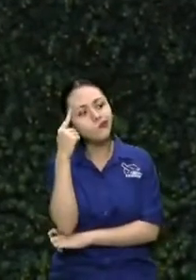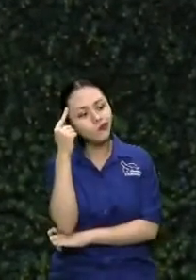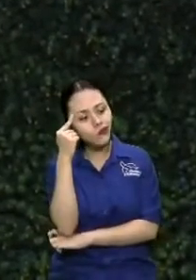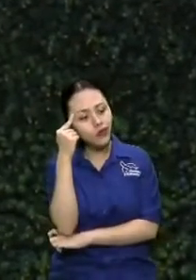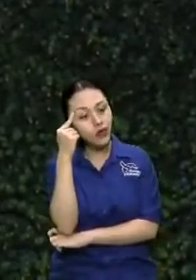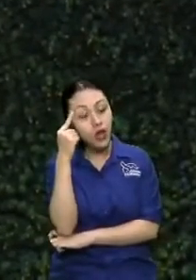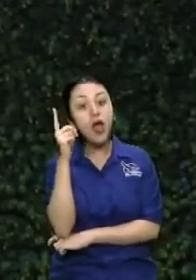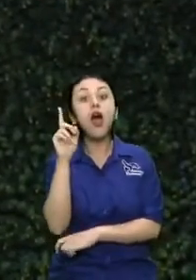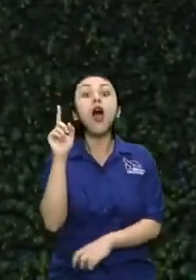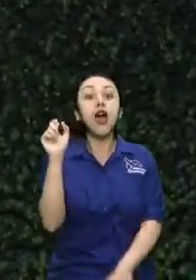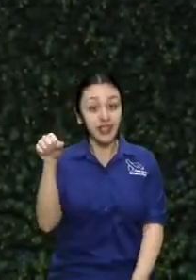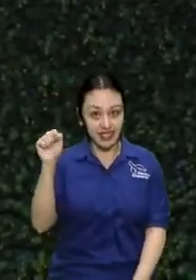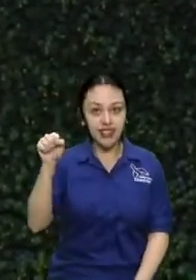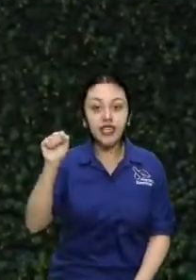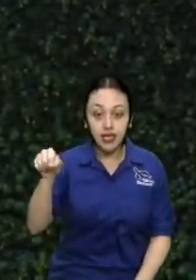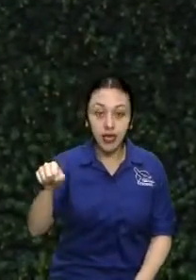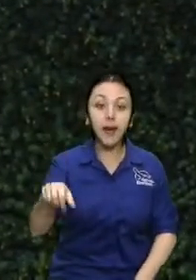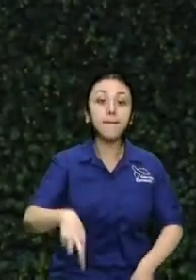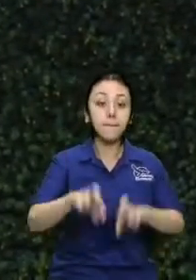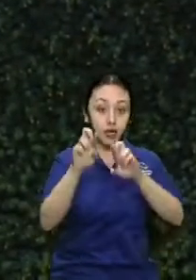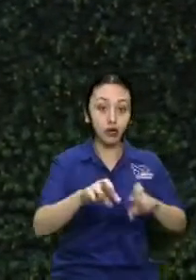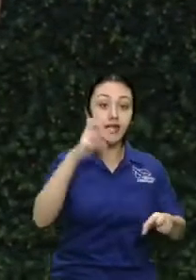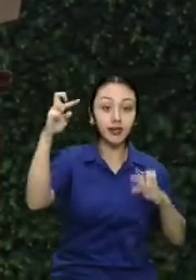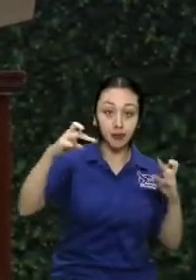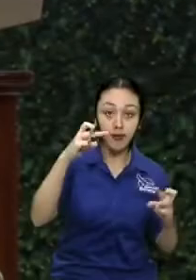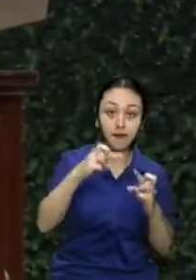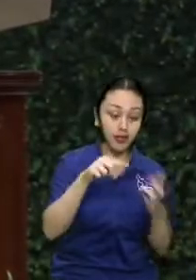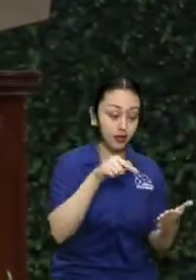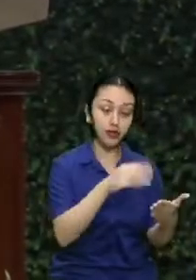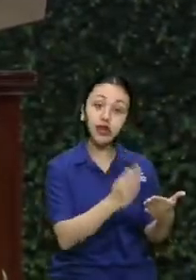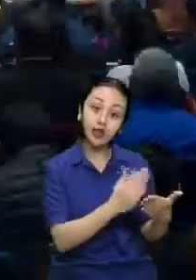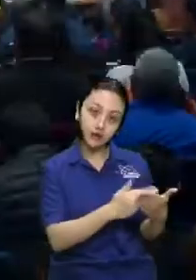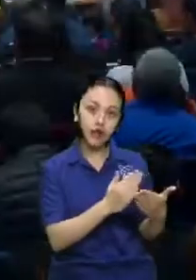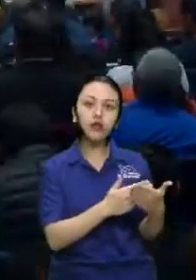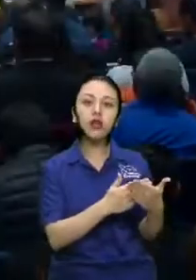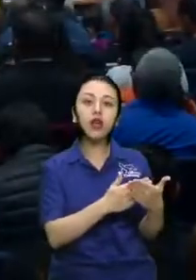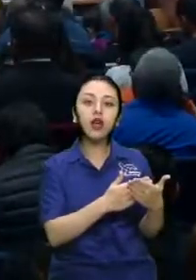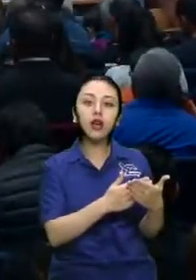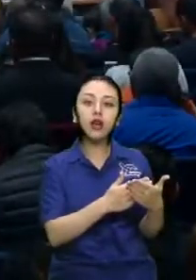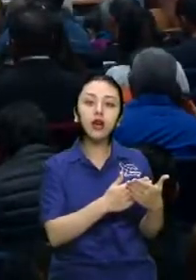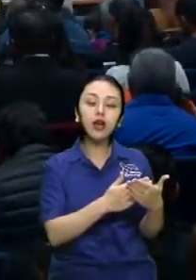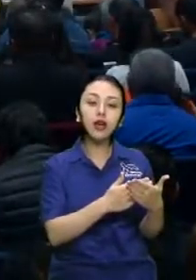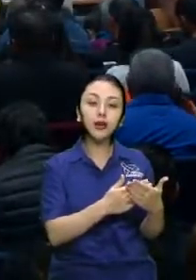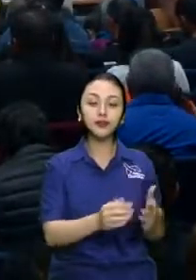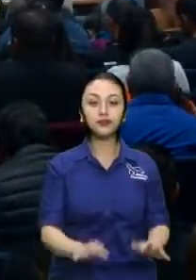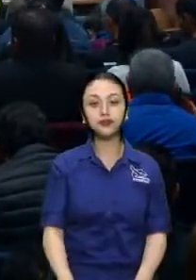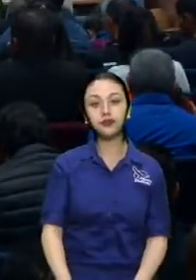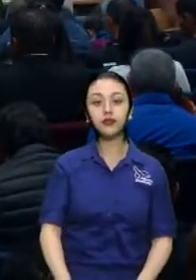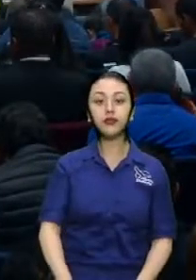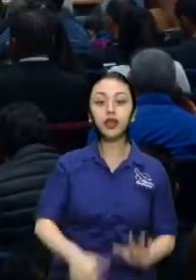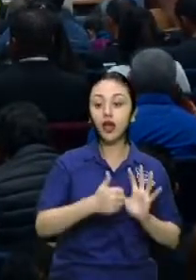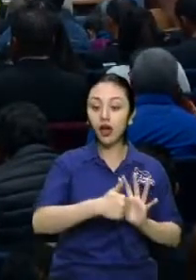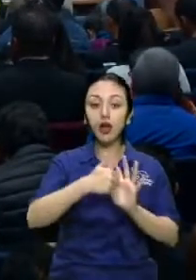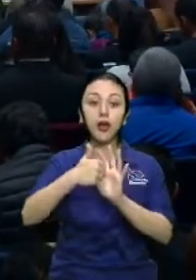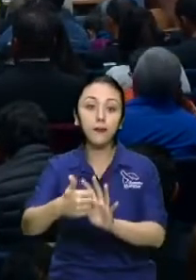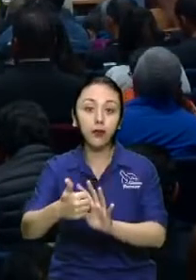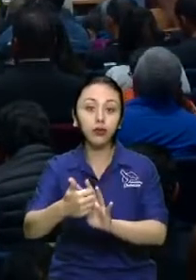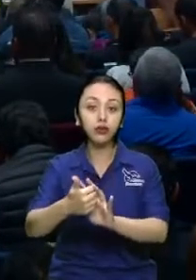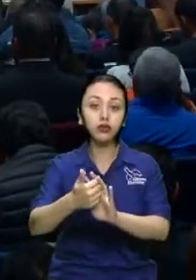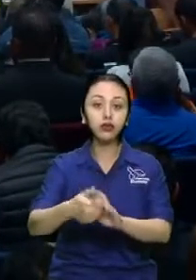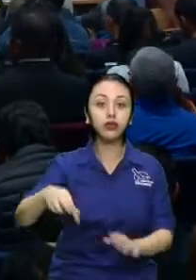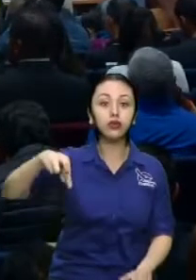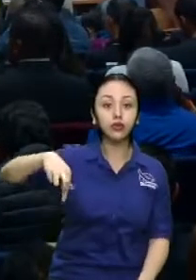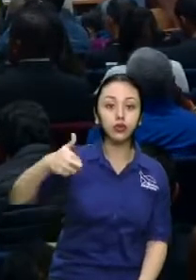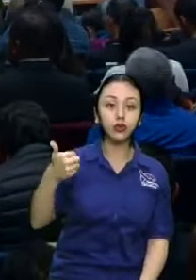Pablo en Filipenses, en el capítulo 3, dice, no es que yo sea perfecto y que lo he alcanzado todo. Pero prosigo a la meta, el